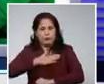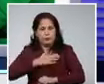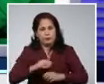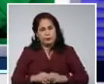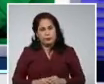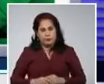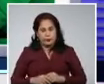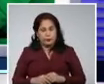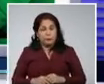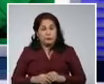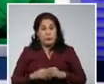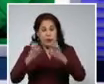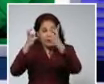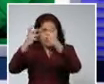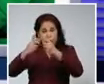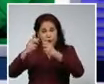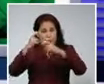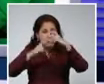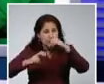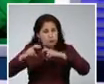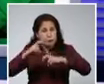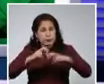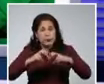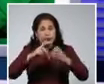como resultado del análisis de estas